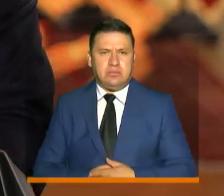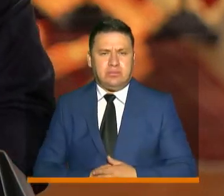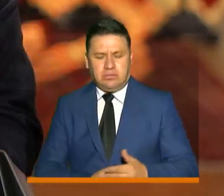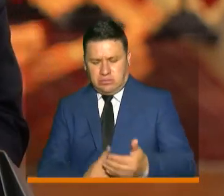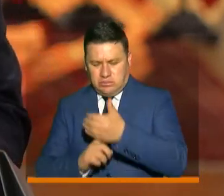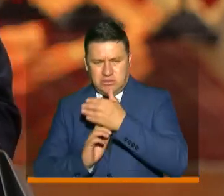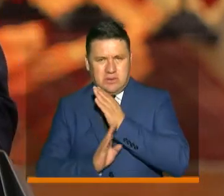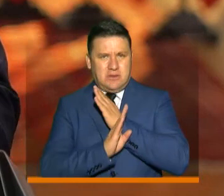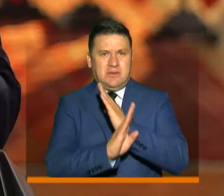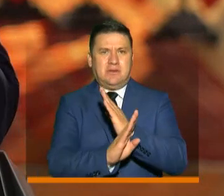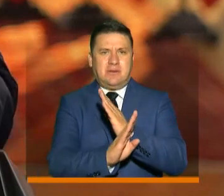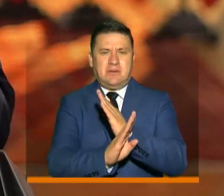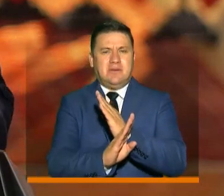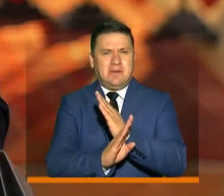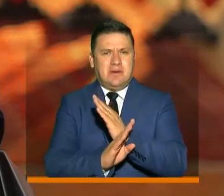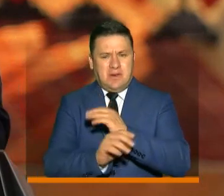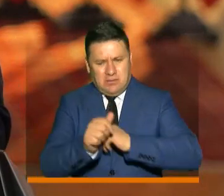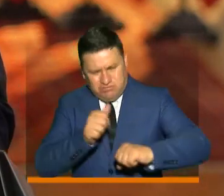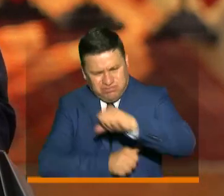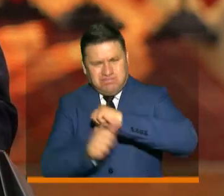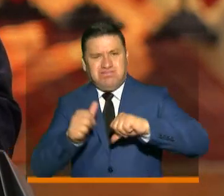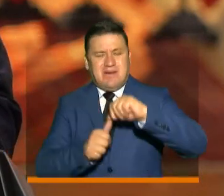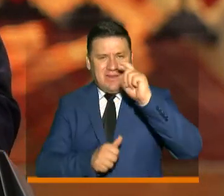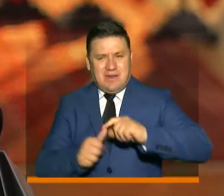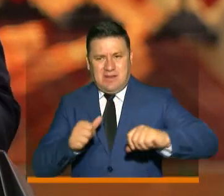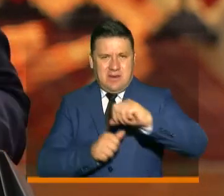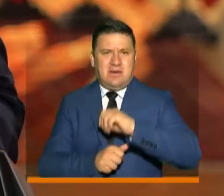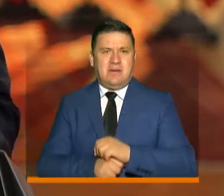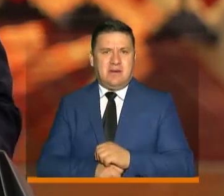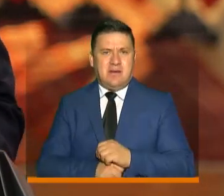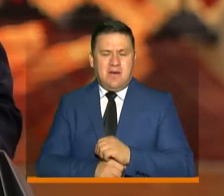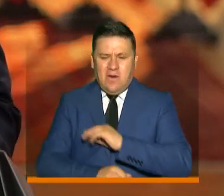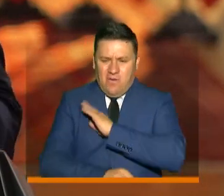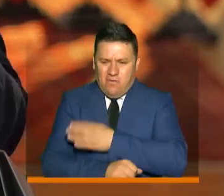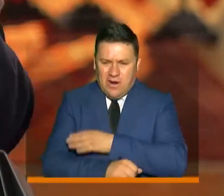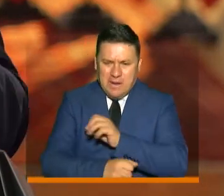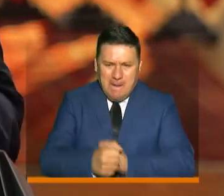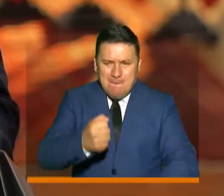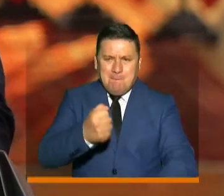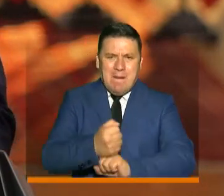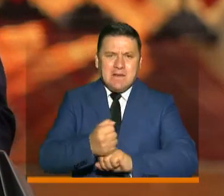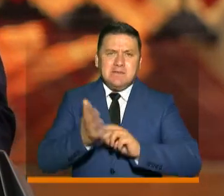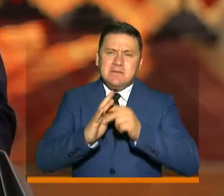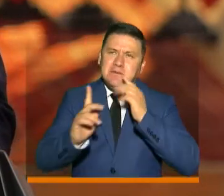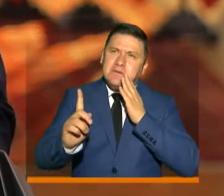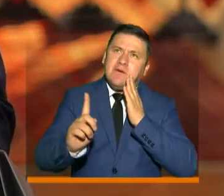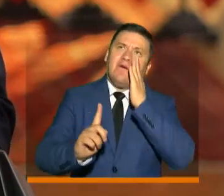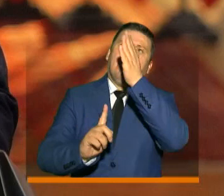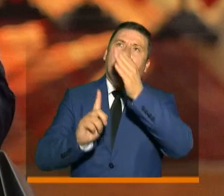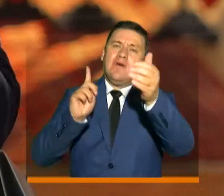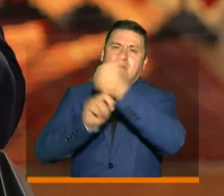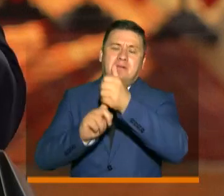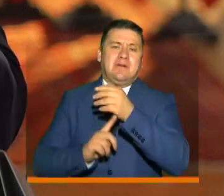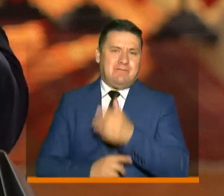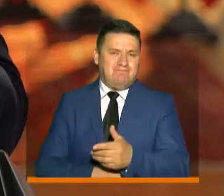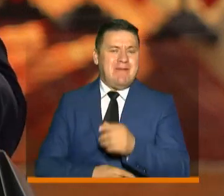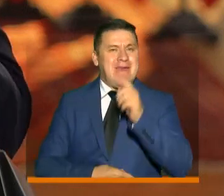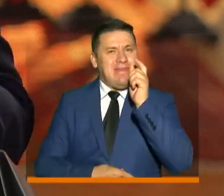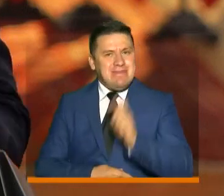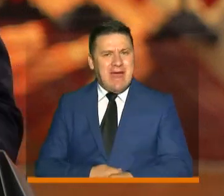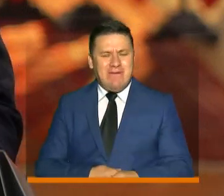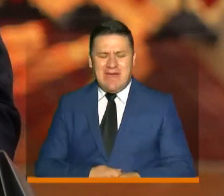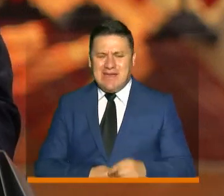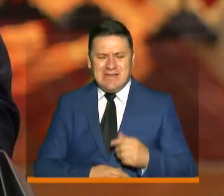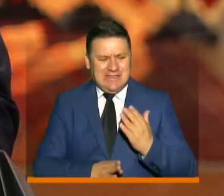protegernos reactivarlos y re potencializar nos de cara al futuro de esto tenemos que